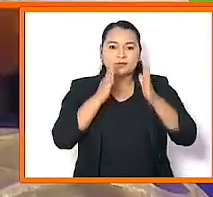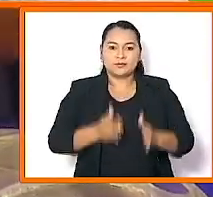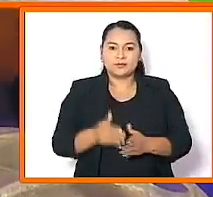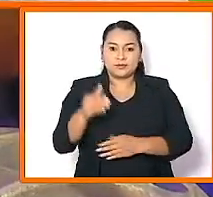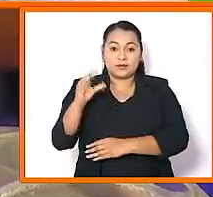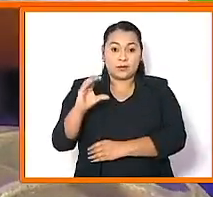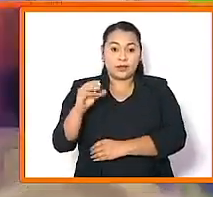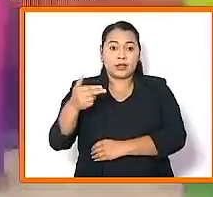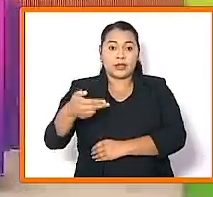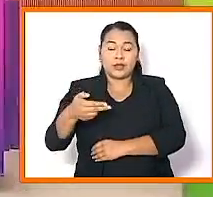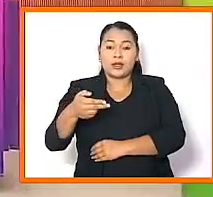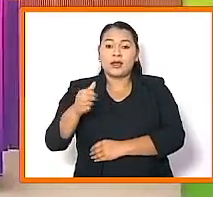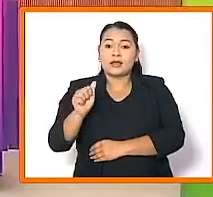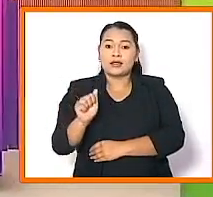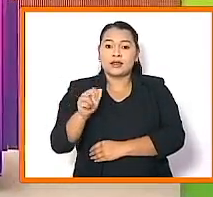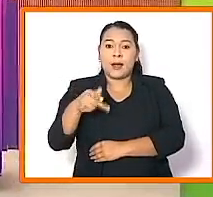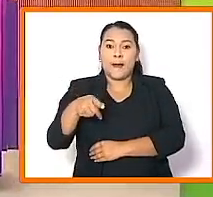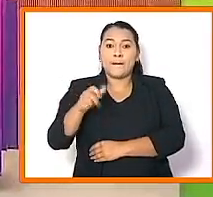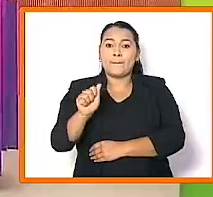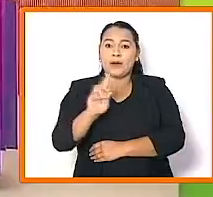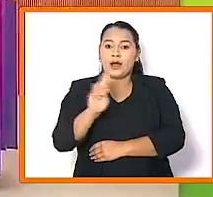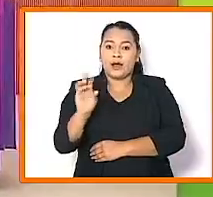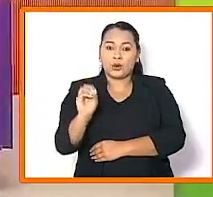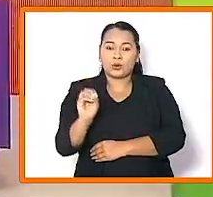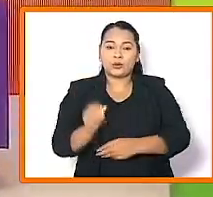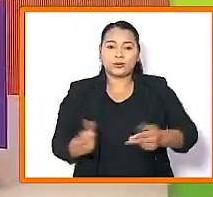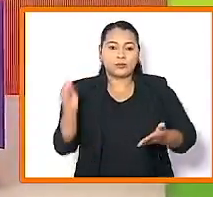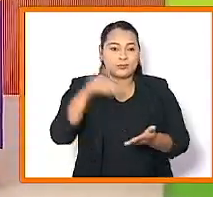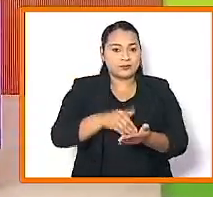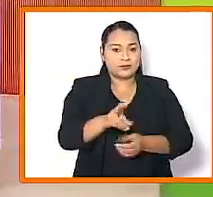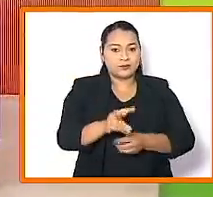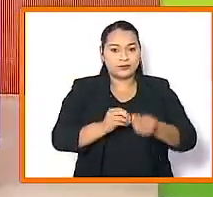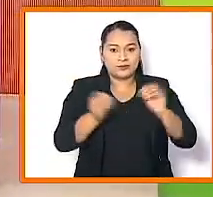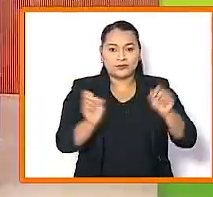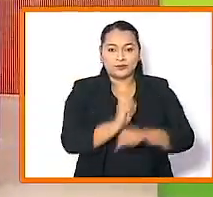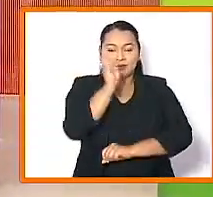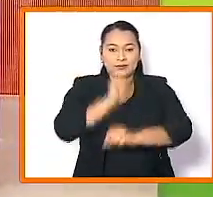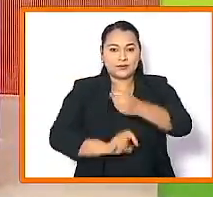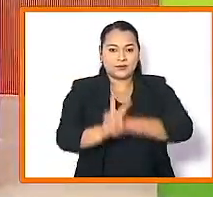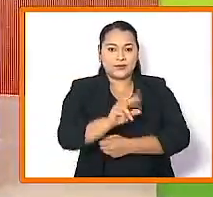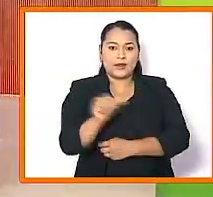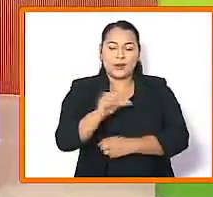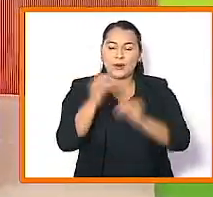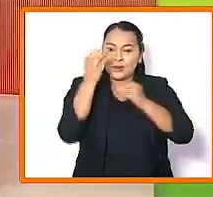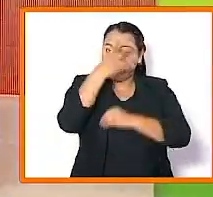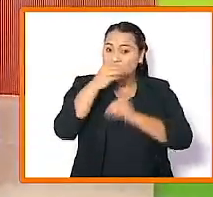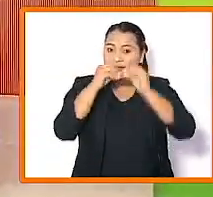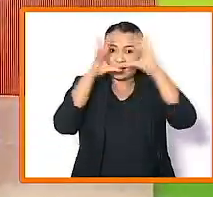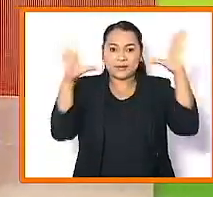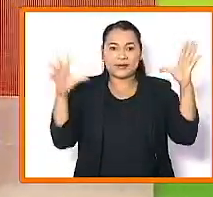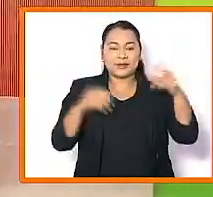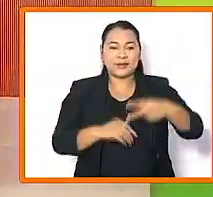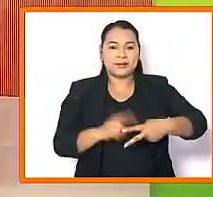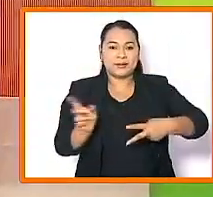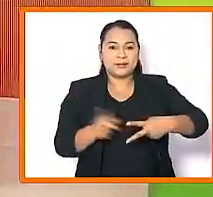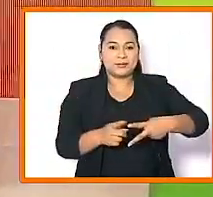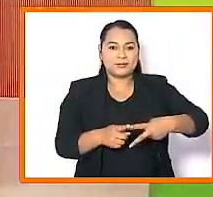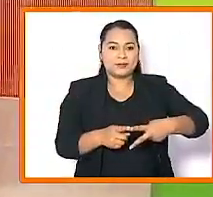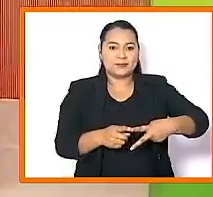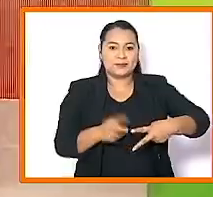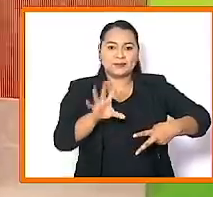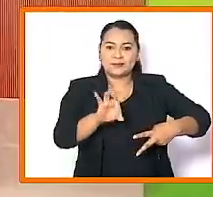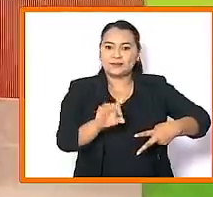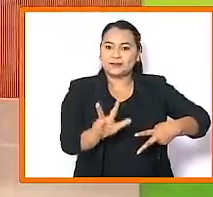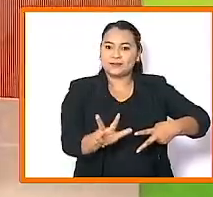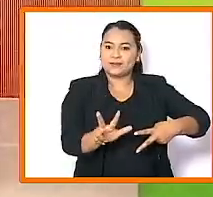chaparro. Con gusto te repito los números ganadores para premiados en esta hermosa mañana desde Expo Centro. Posición 1,